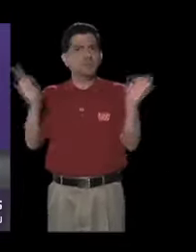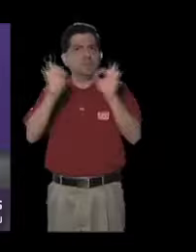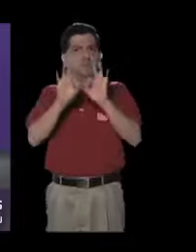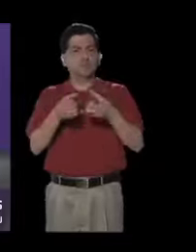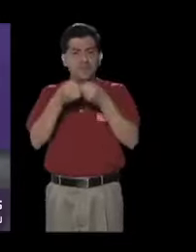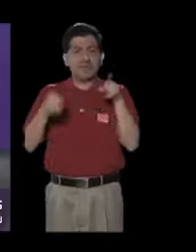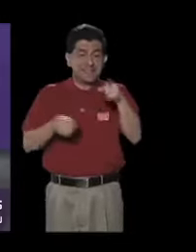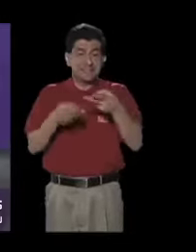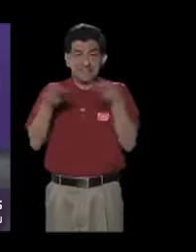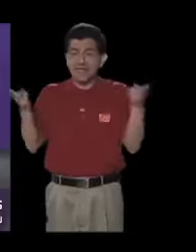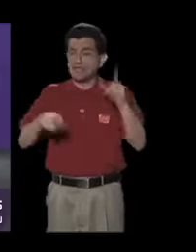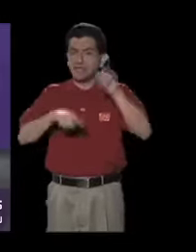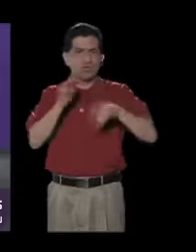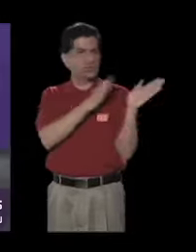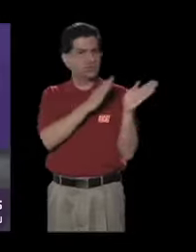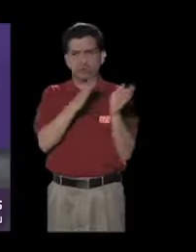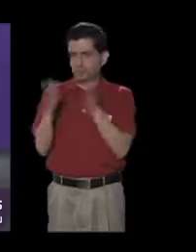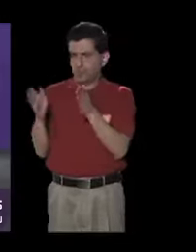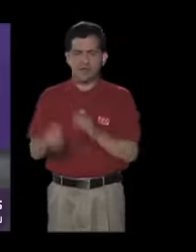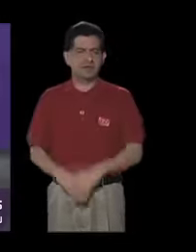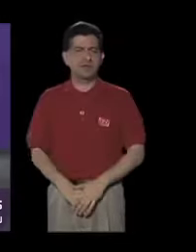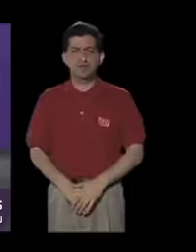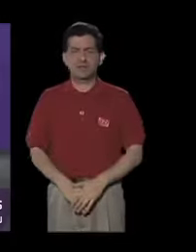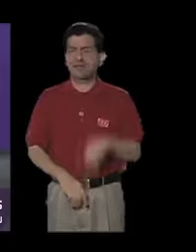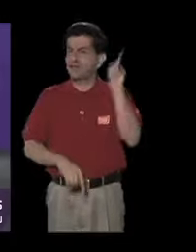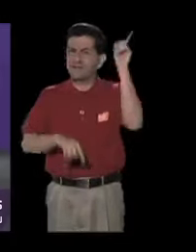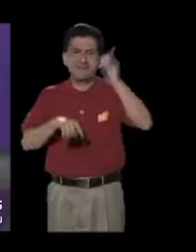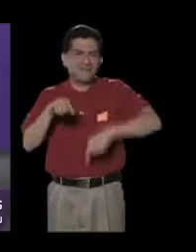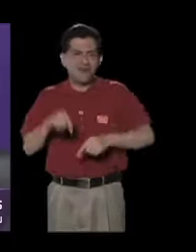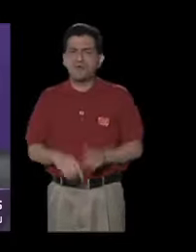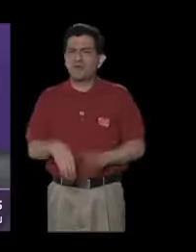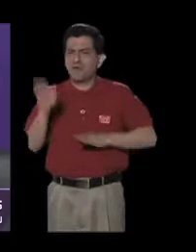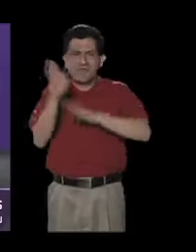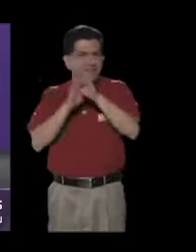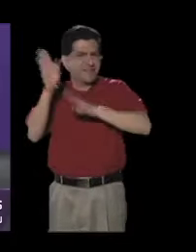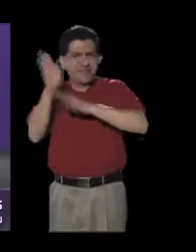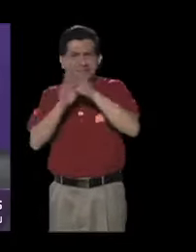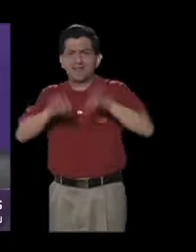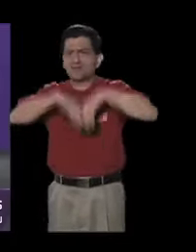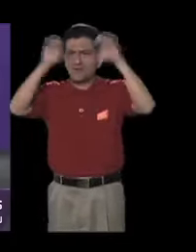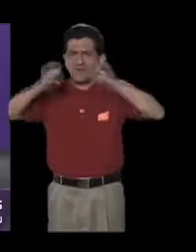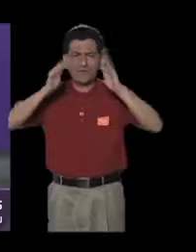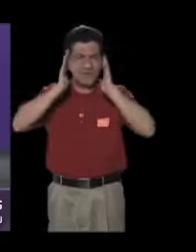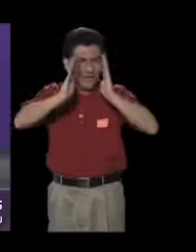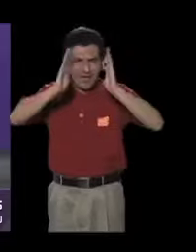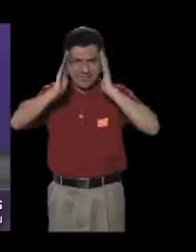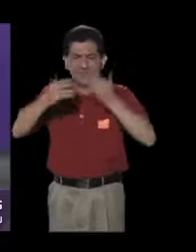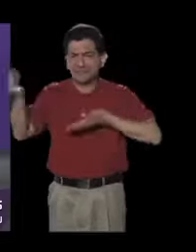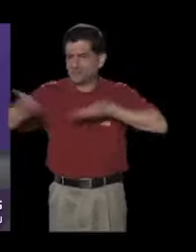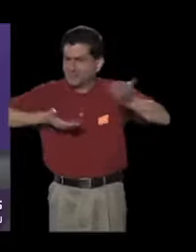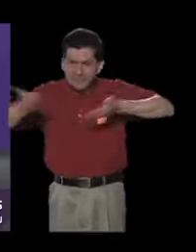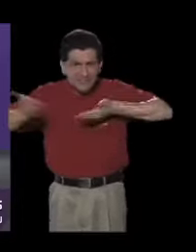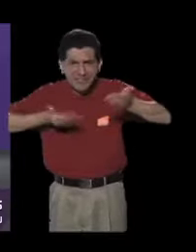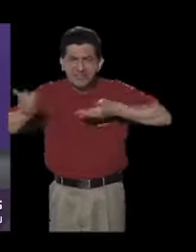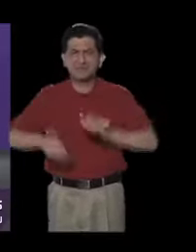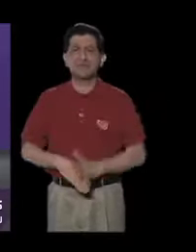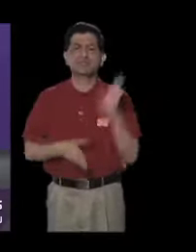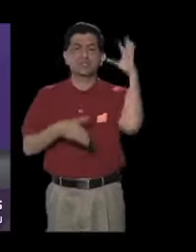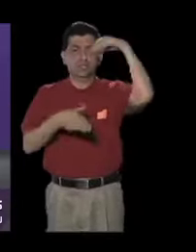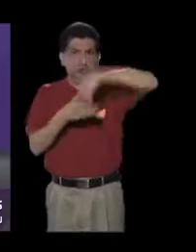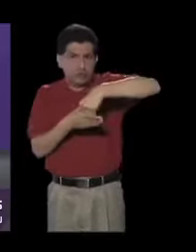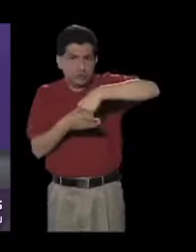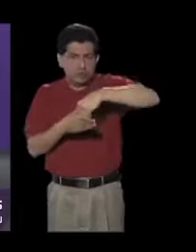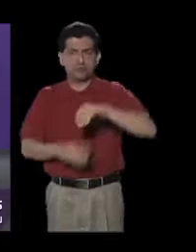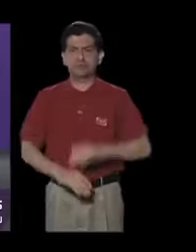y es fundamental porque sin eso no puede haber planificación, no puede desarrollarse sistemas de atención, de